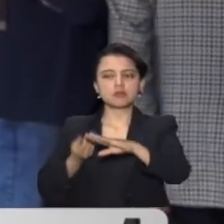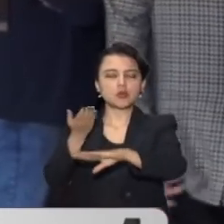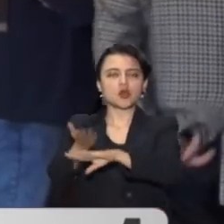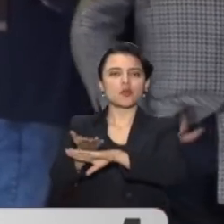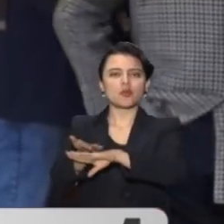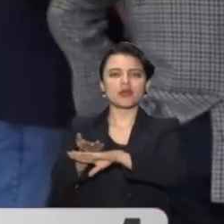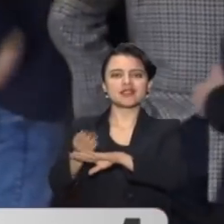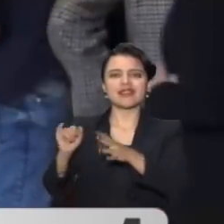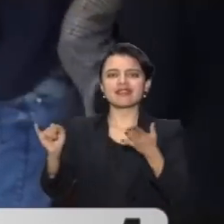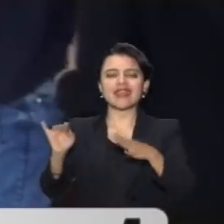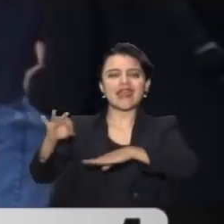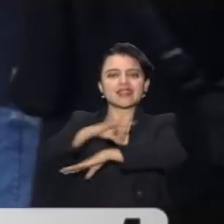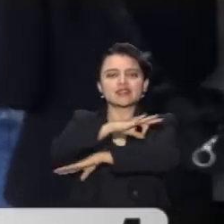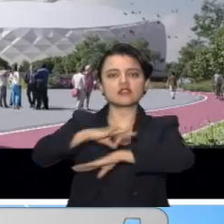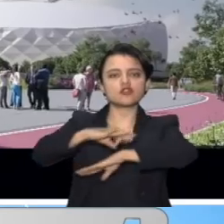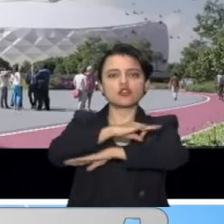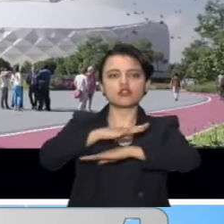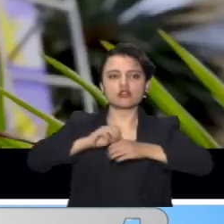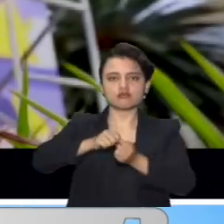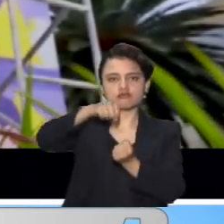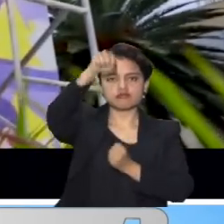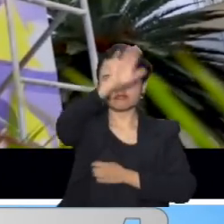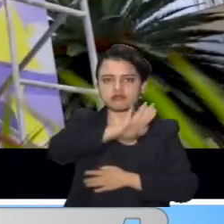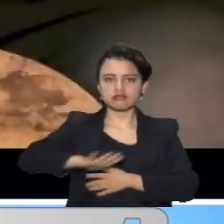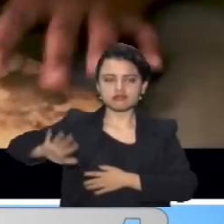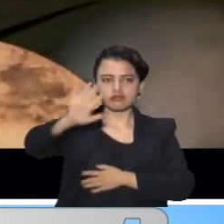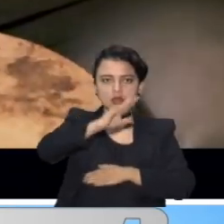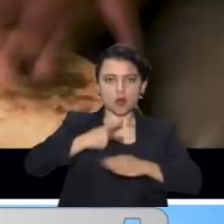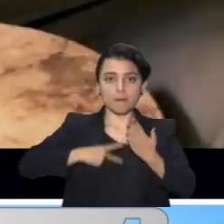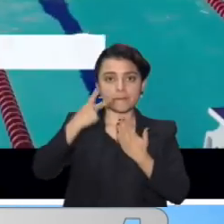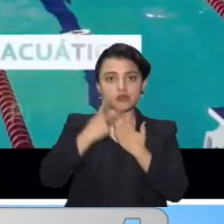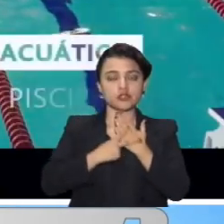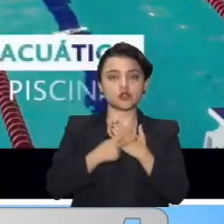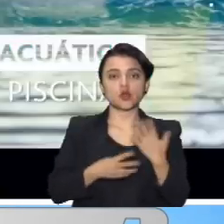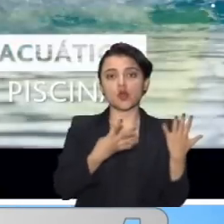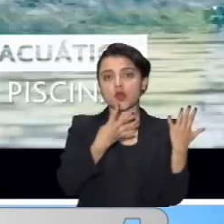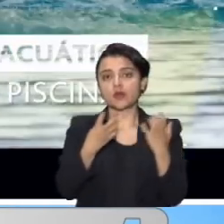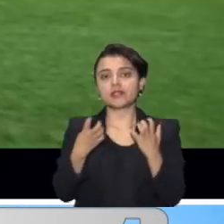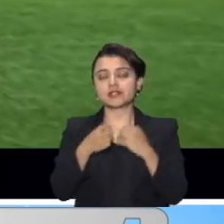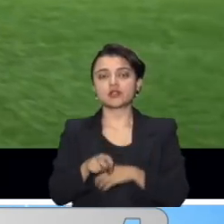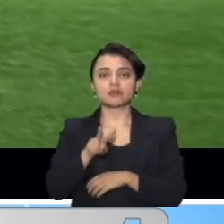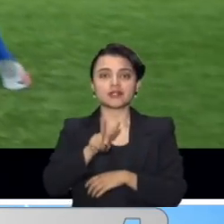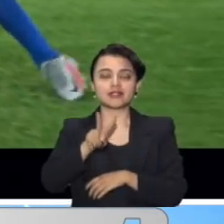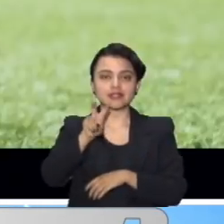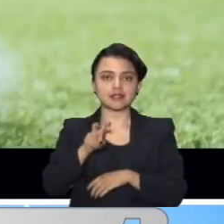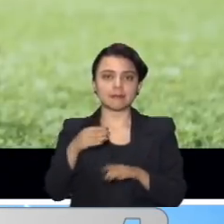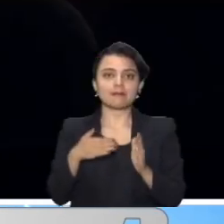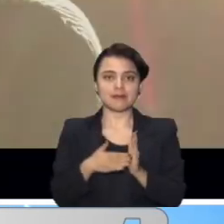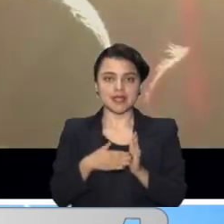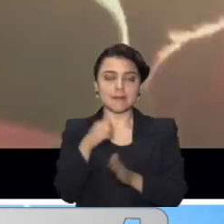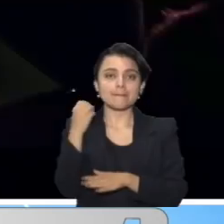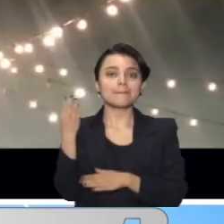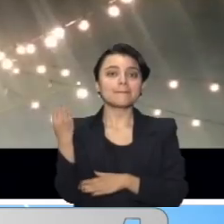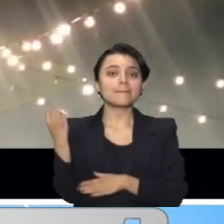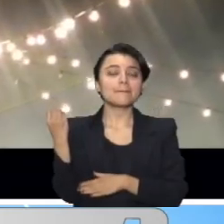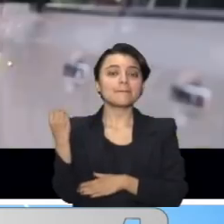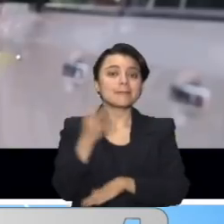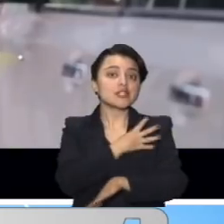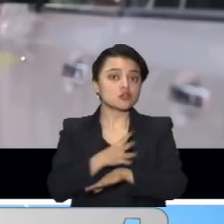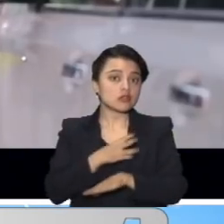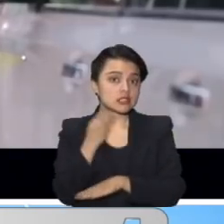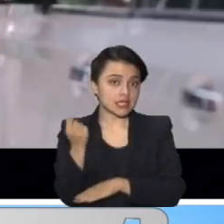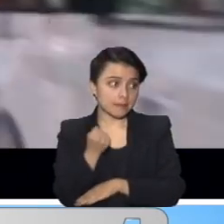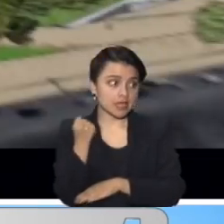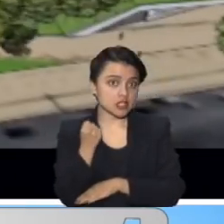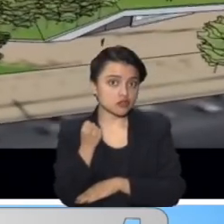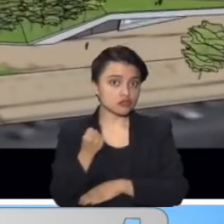y sus alrededores. Se trata de un proyecto por más de 927 mil millones de pesos que se ejecutará en 5 años. Por